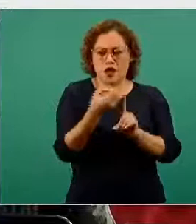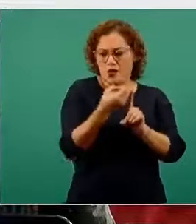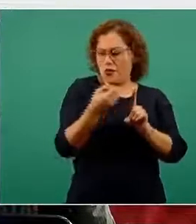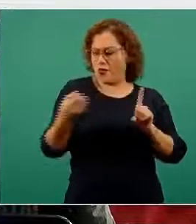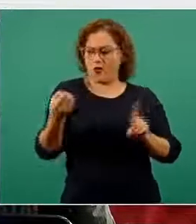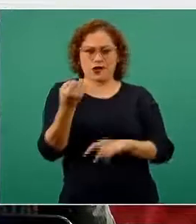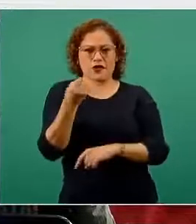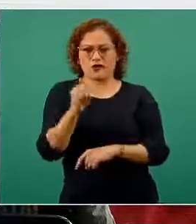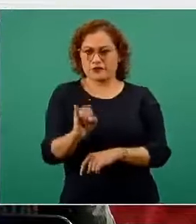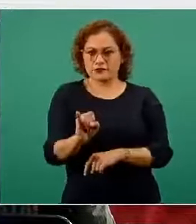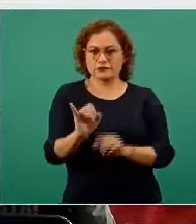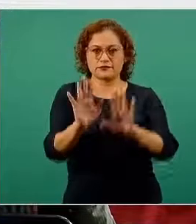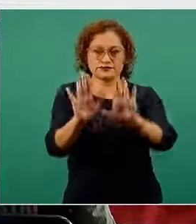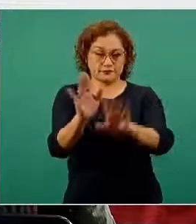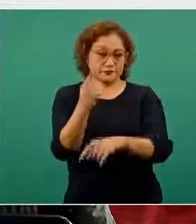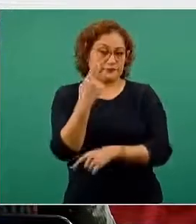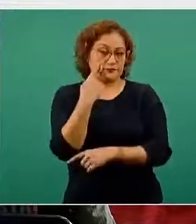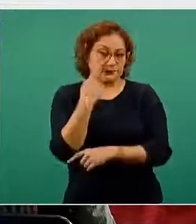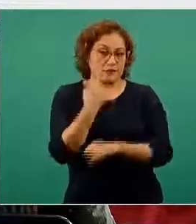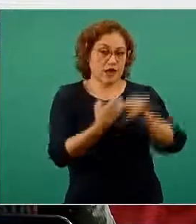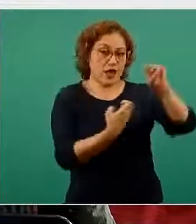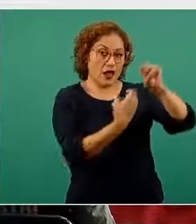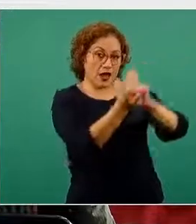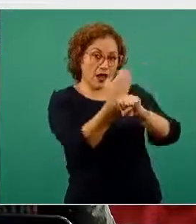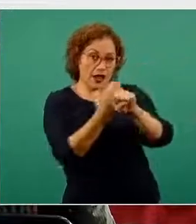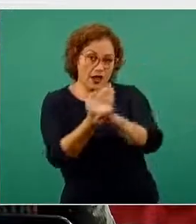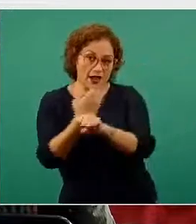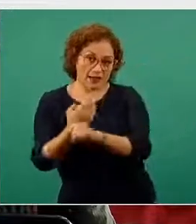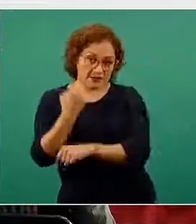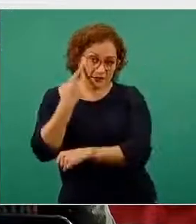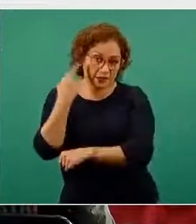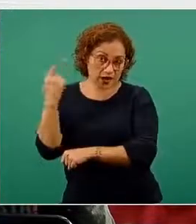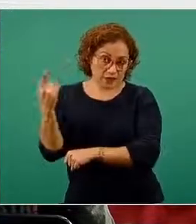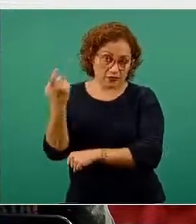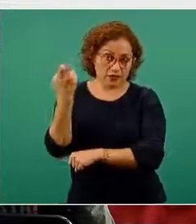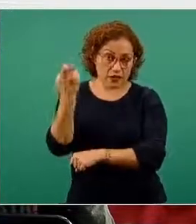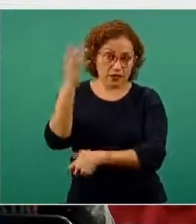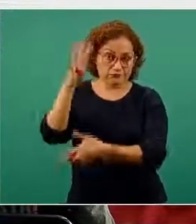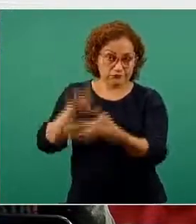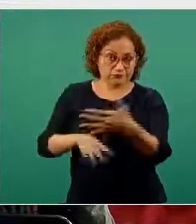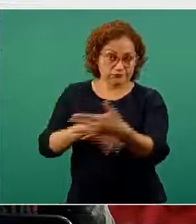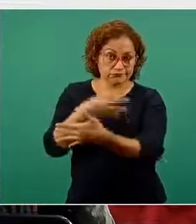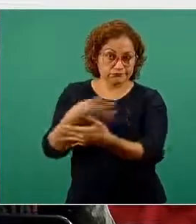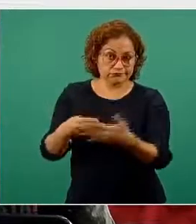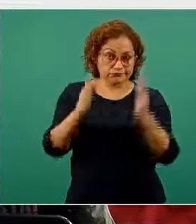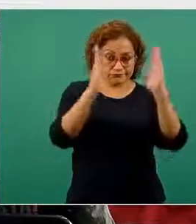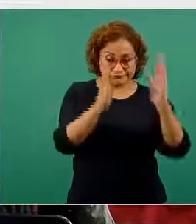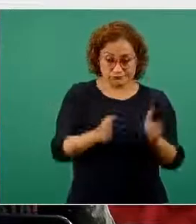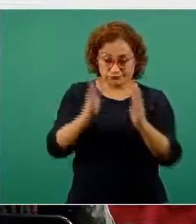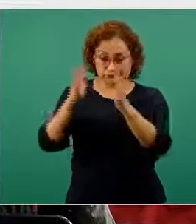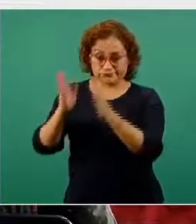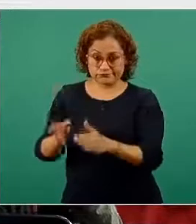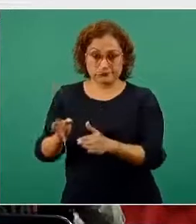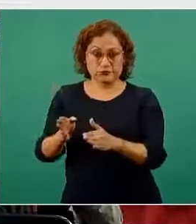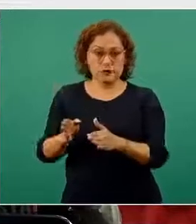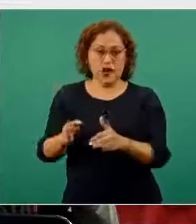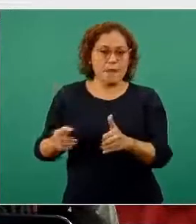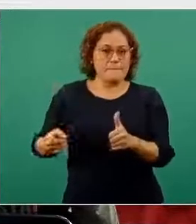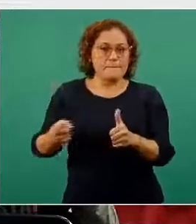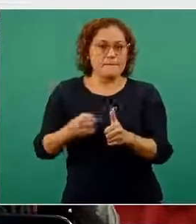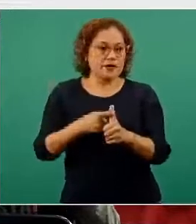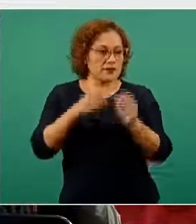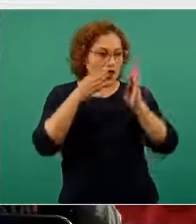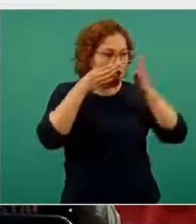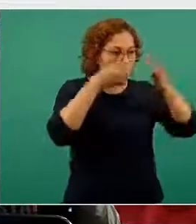las entidades federativas, que están listadas aquí todas, tengan claro que no hay ninguna preferencia de unas